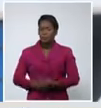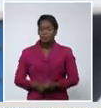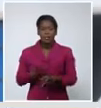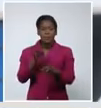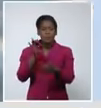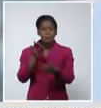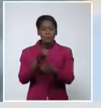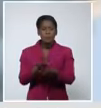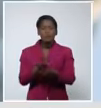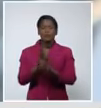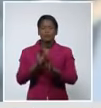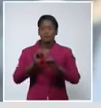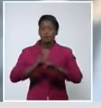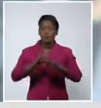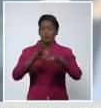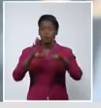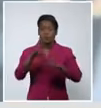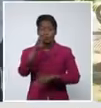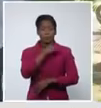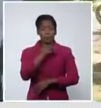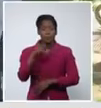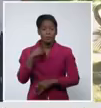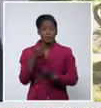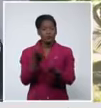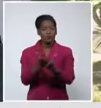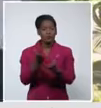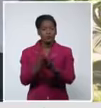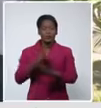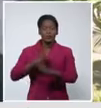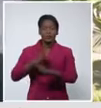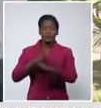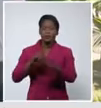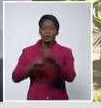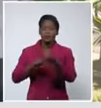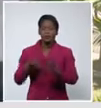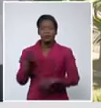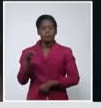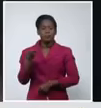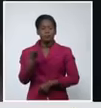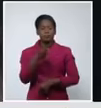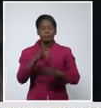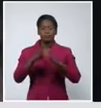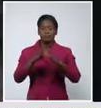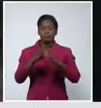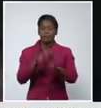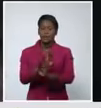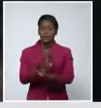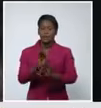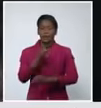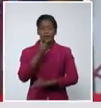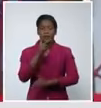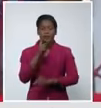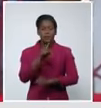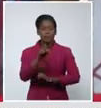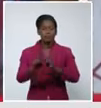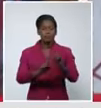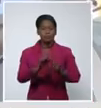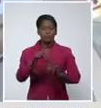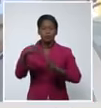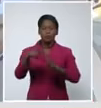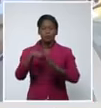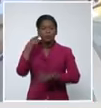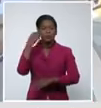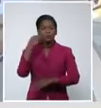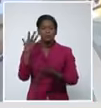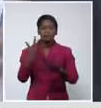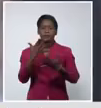para los estudiantes de Ciencias Médicas en Santiago de Cuba. Las pesquisas con calidad son de vital importancia en la detección de posibles casos.